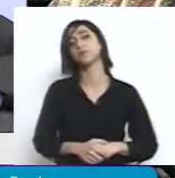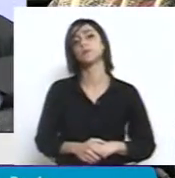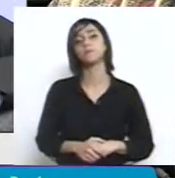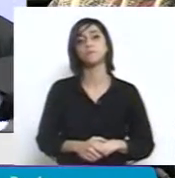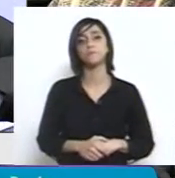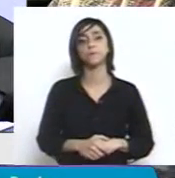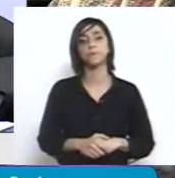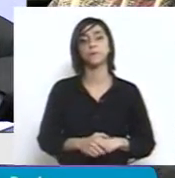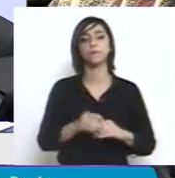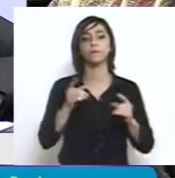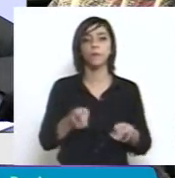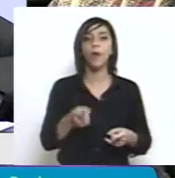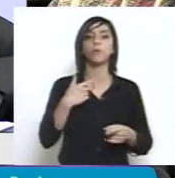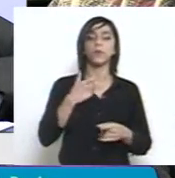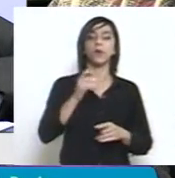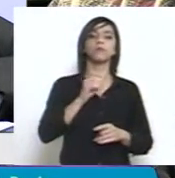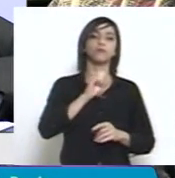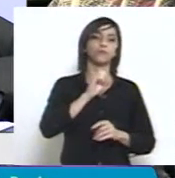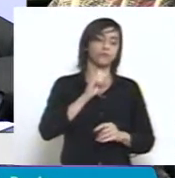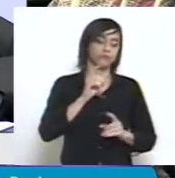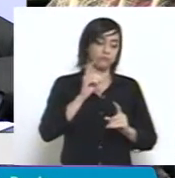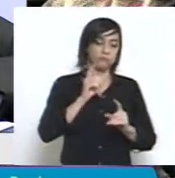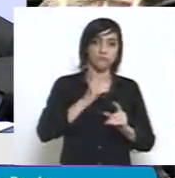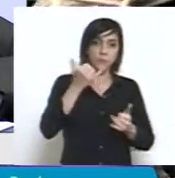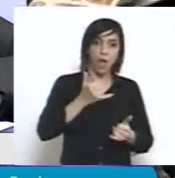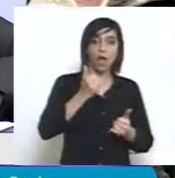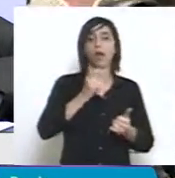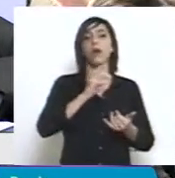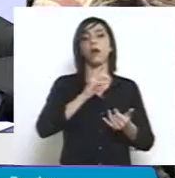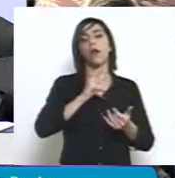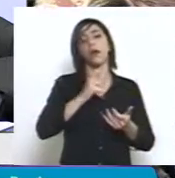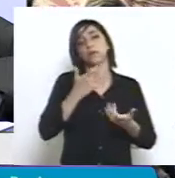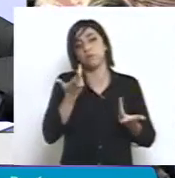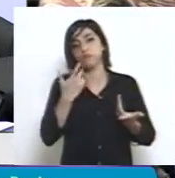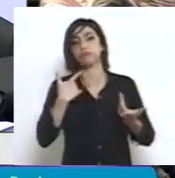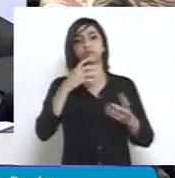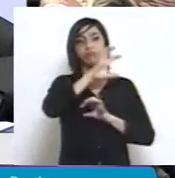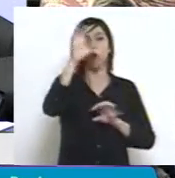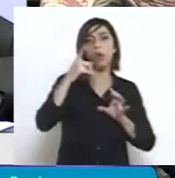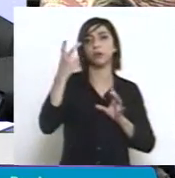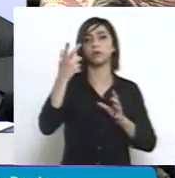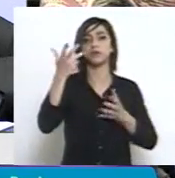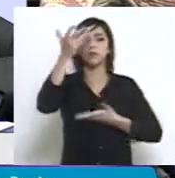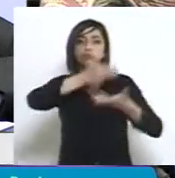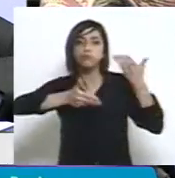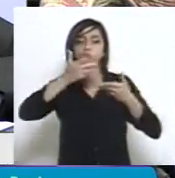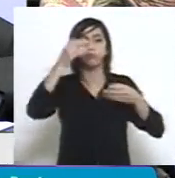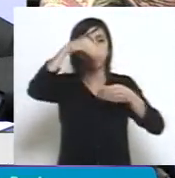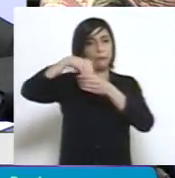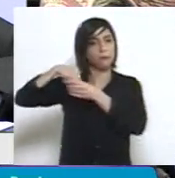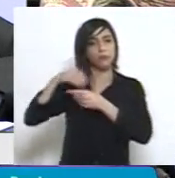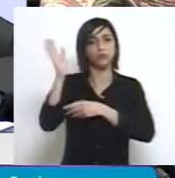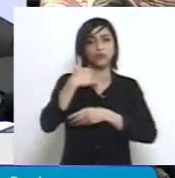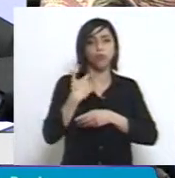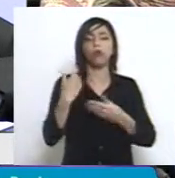se transfieren, además de todas las obras, se transfiere o se coparticipa automáticamente el Fondo Nacional de la